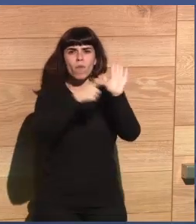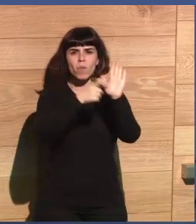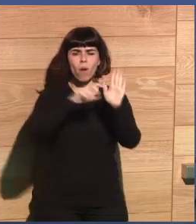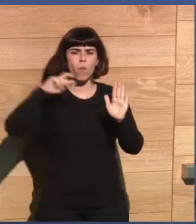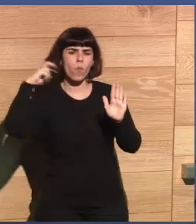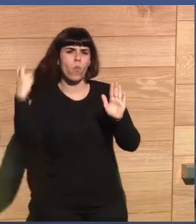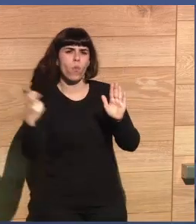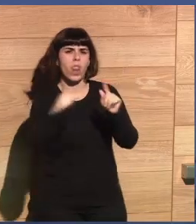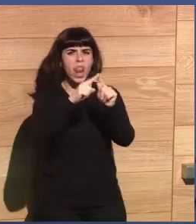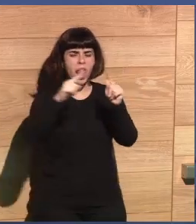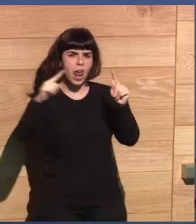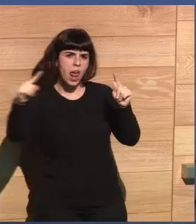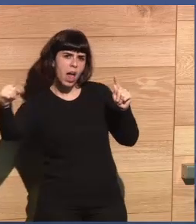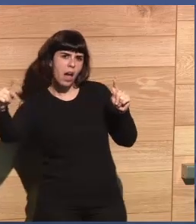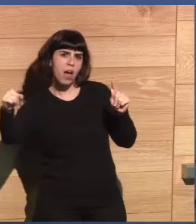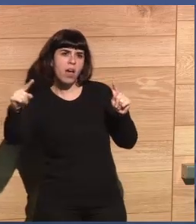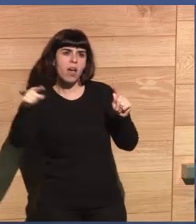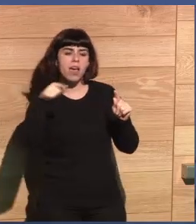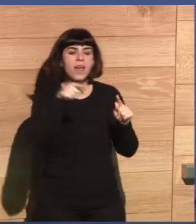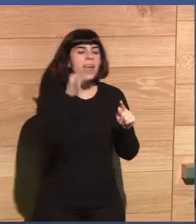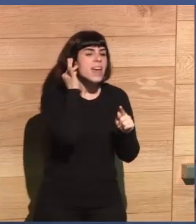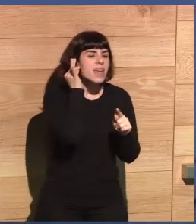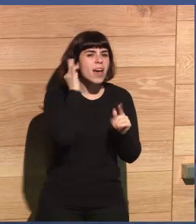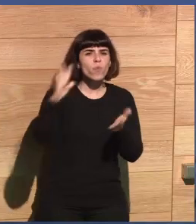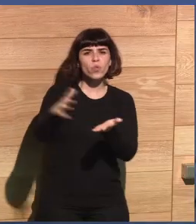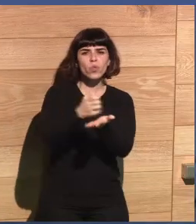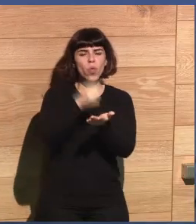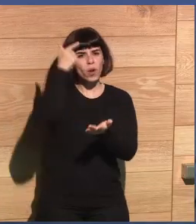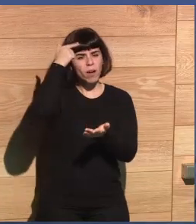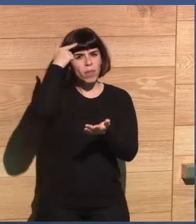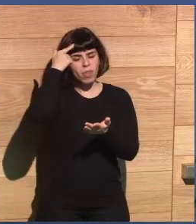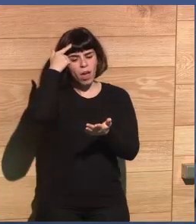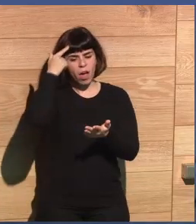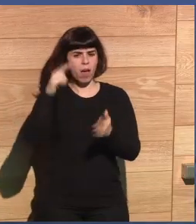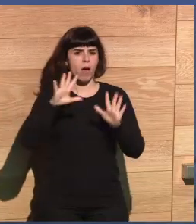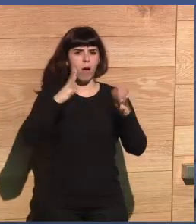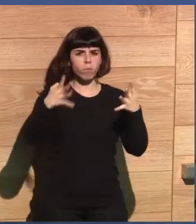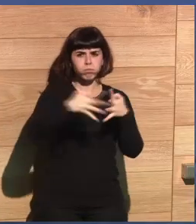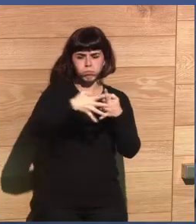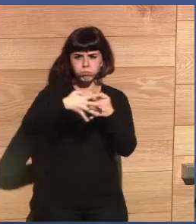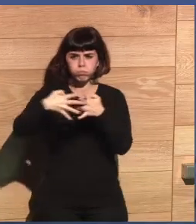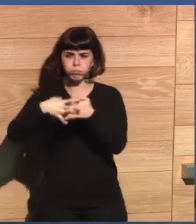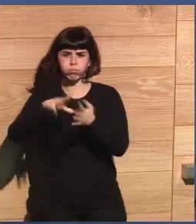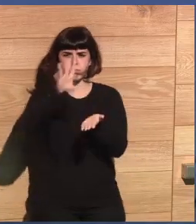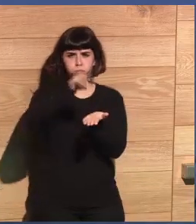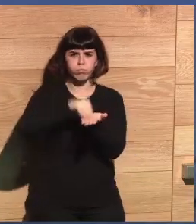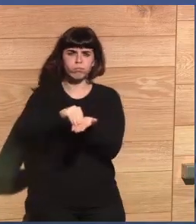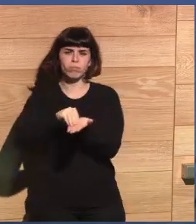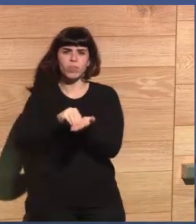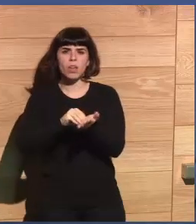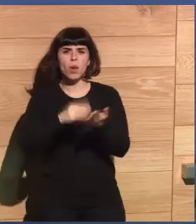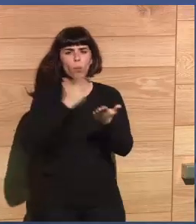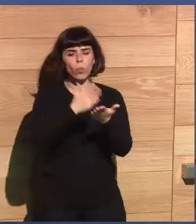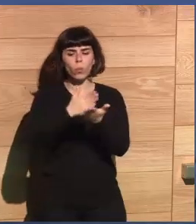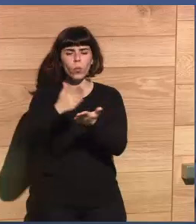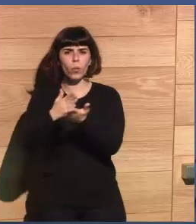fórmulas, pero para ella todo encajaba y tenía sentido en su cabeza. María era muy brillante y muy estudiosa, y por eso al acabar la carrera